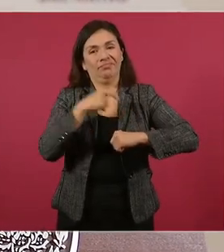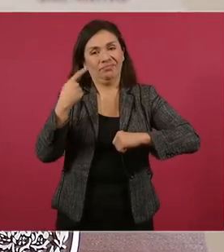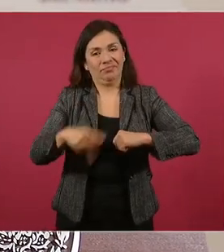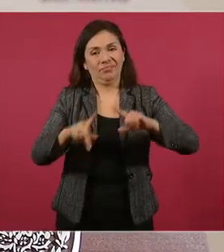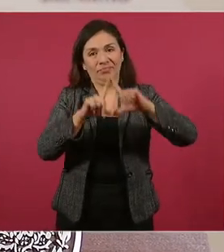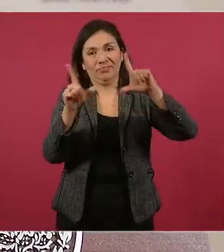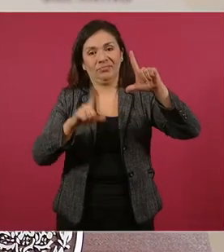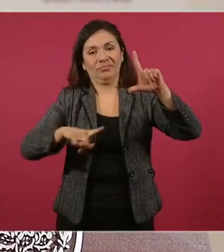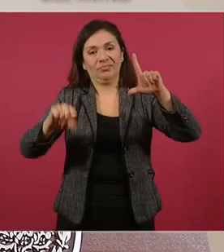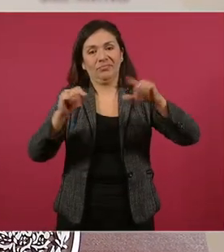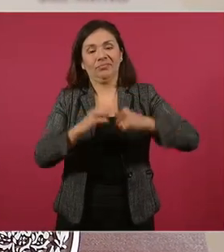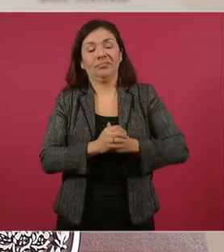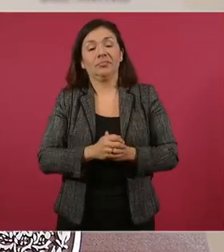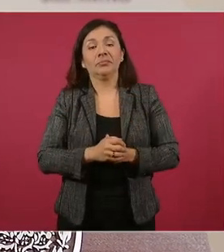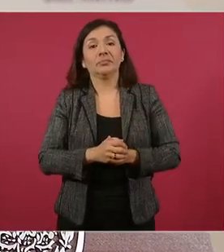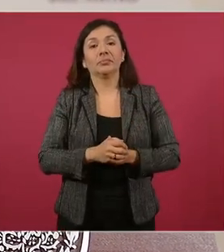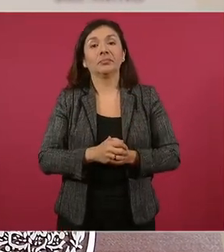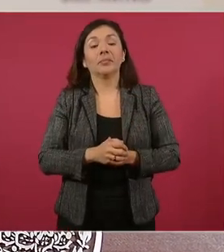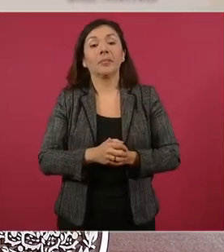a los oligarcas,